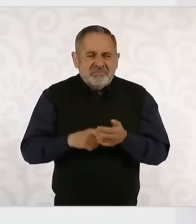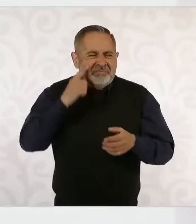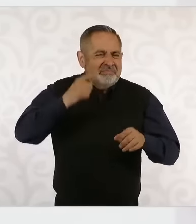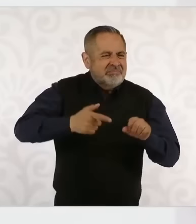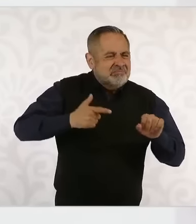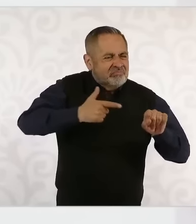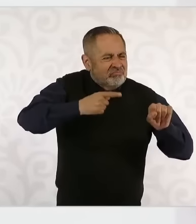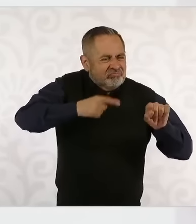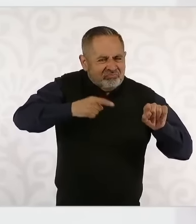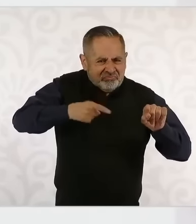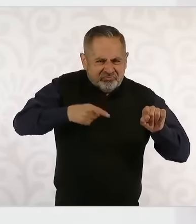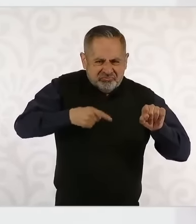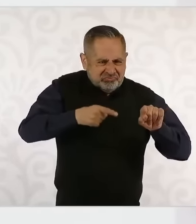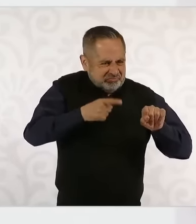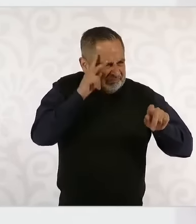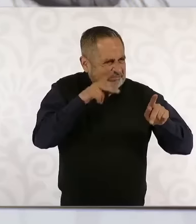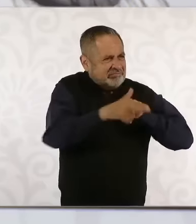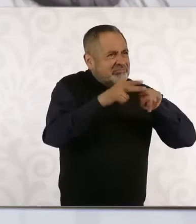esmeriles, ganzúas,